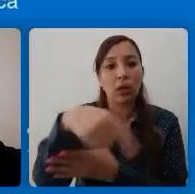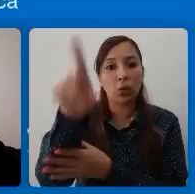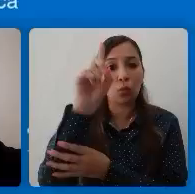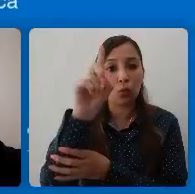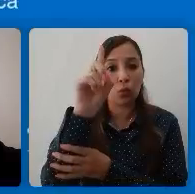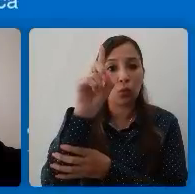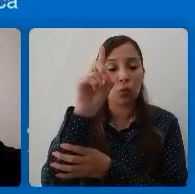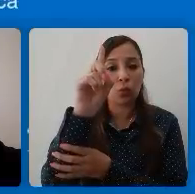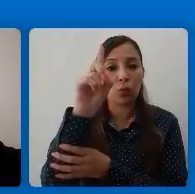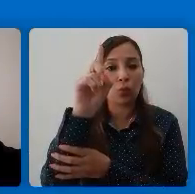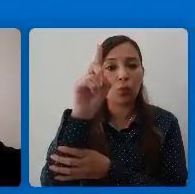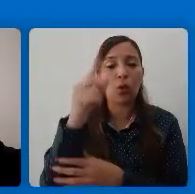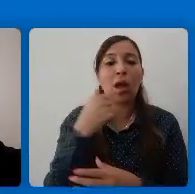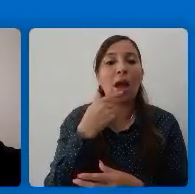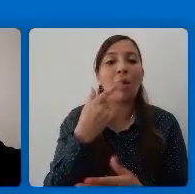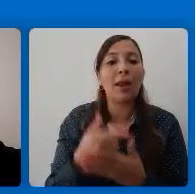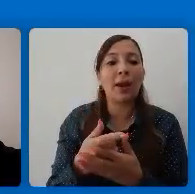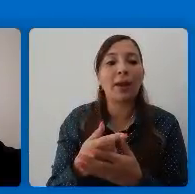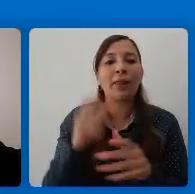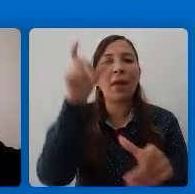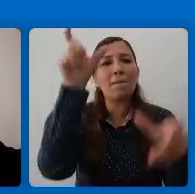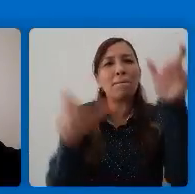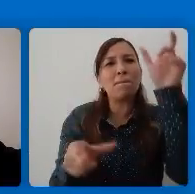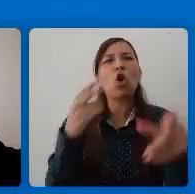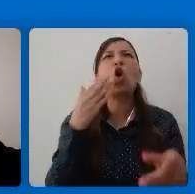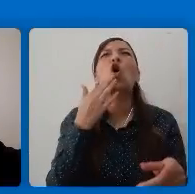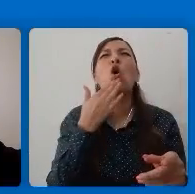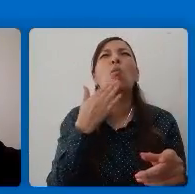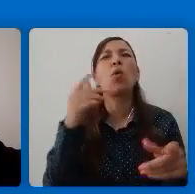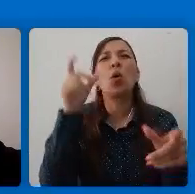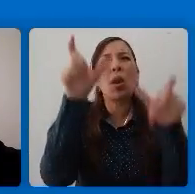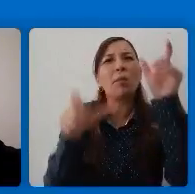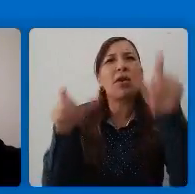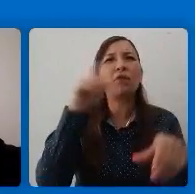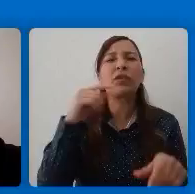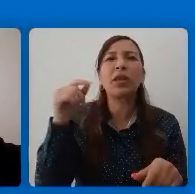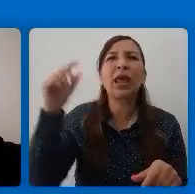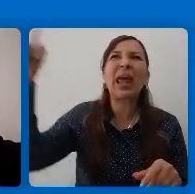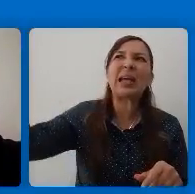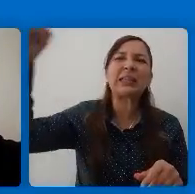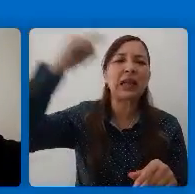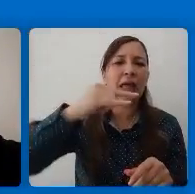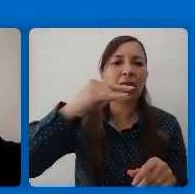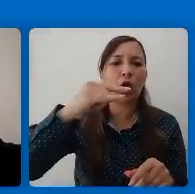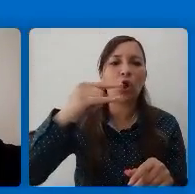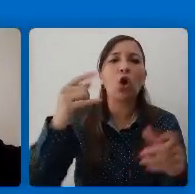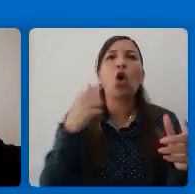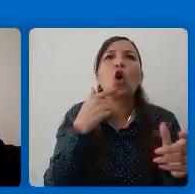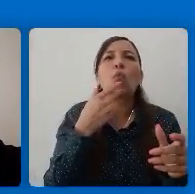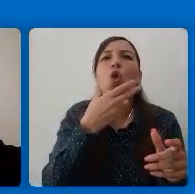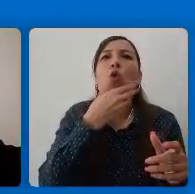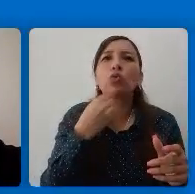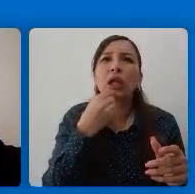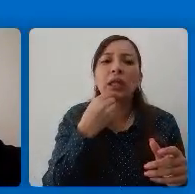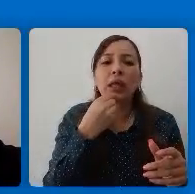el cual nos va a hablar del perfil del trips extranjero que realizaría turismo comunitario y para